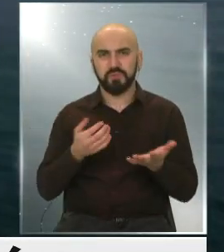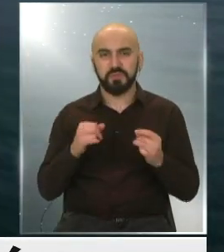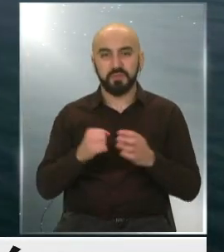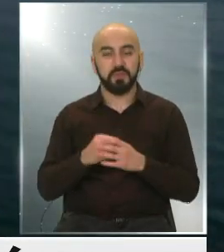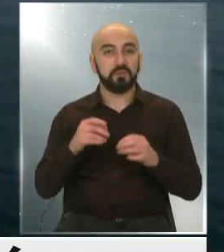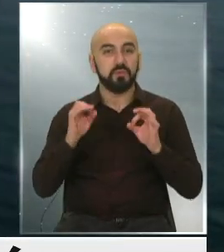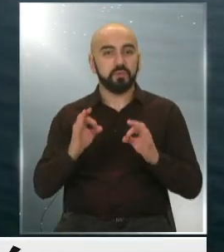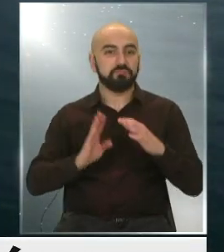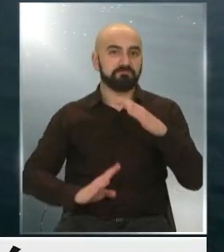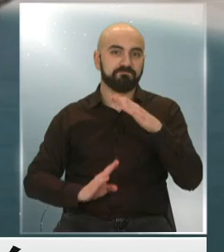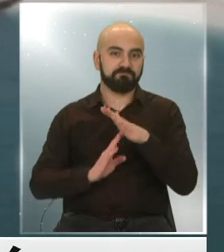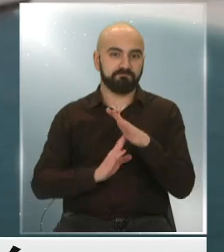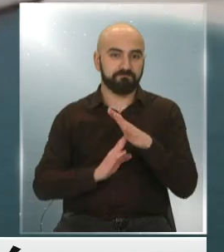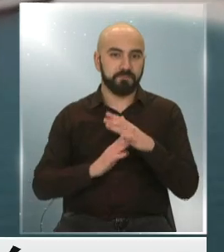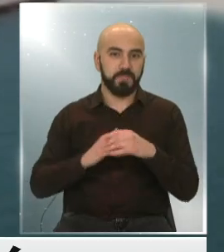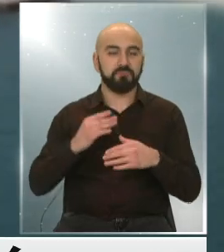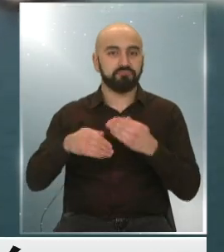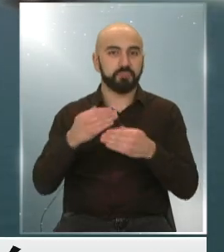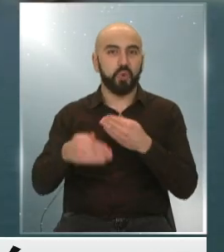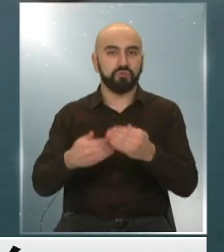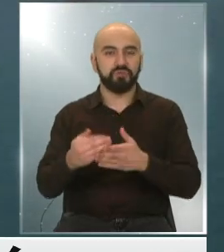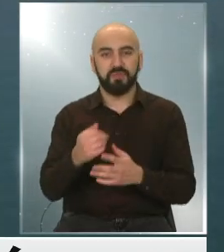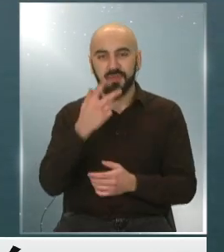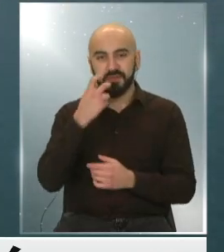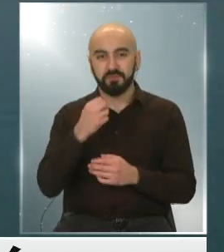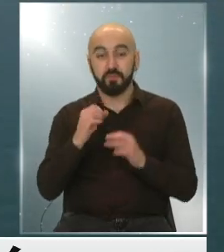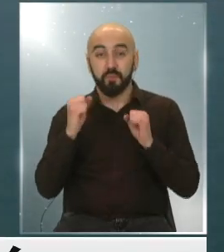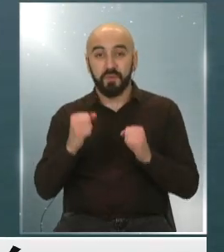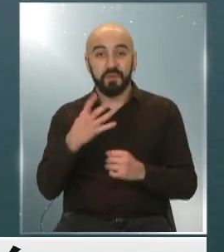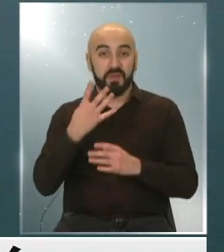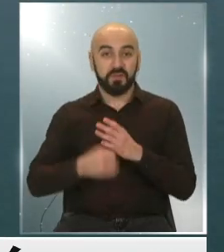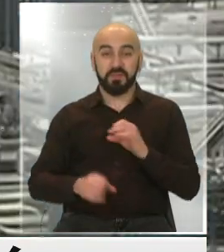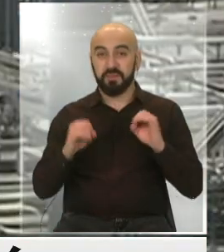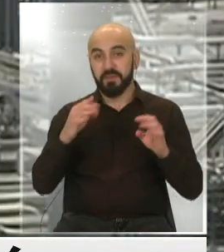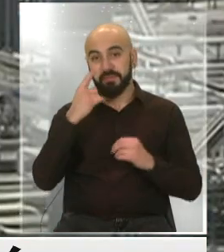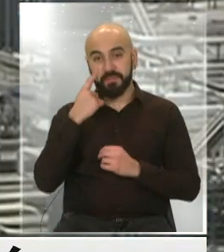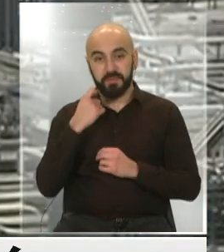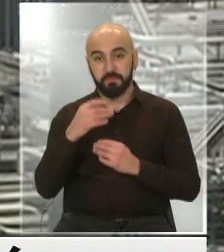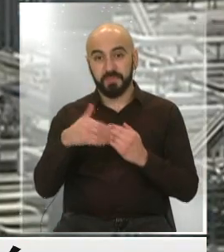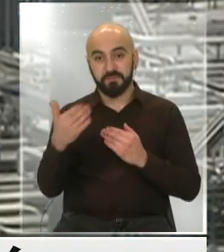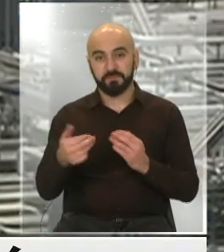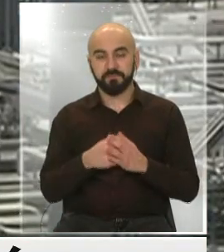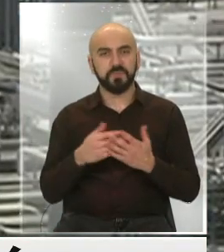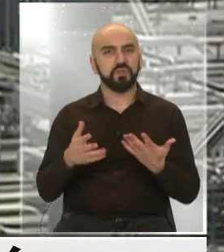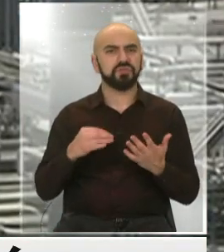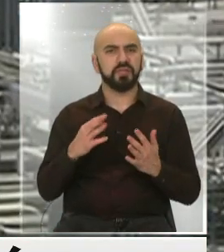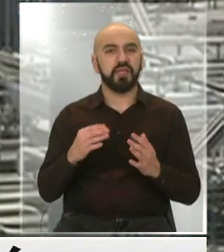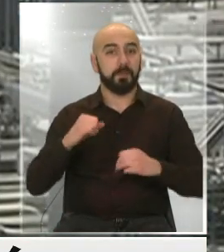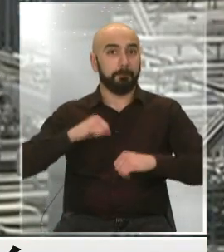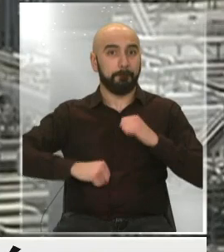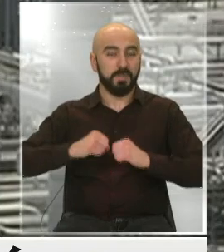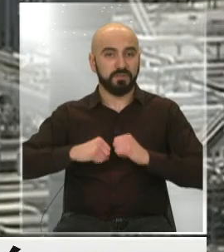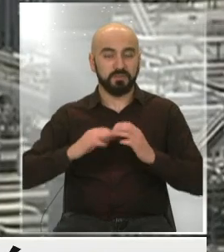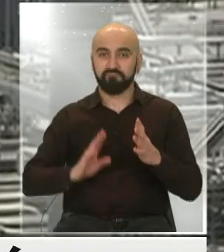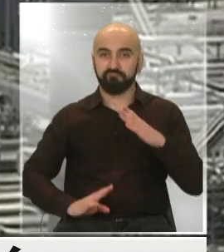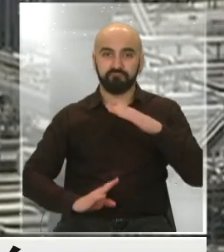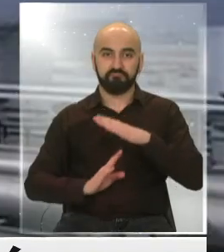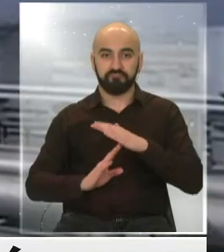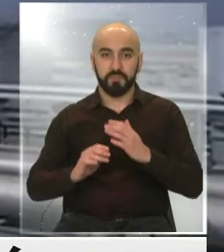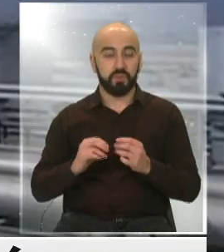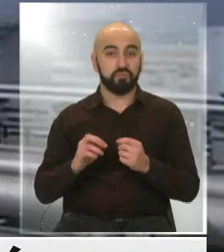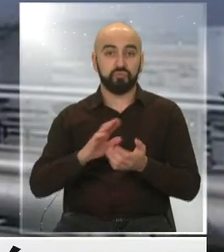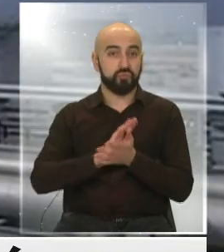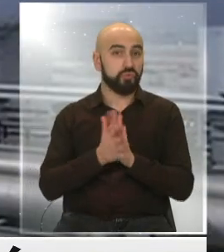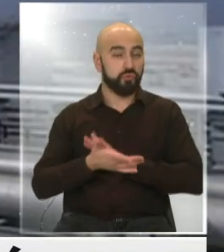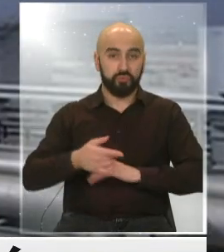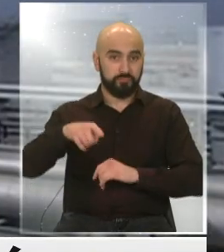se ha frenado y, claro, creen que podría quedarse sin gas dentro de 10 días. La producción está paralizada en todo el país y si a